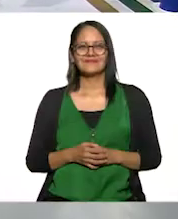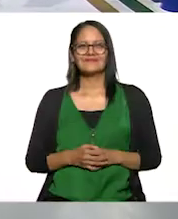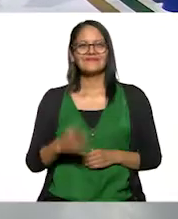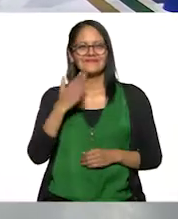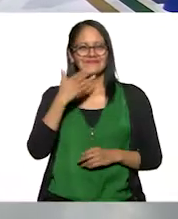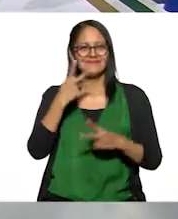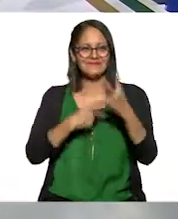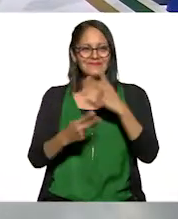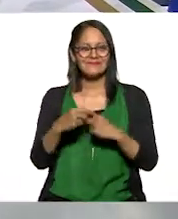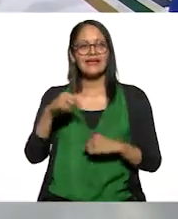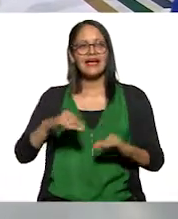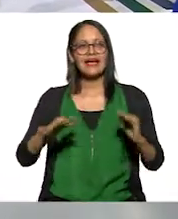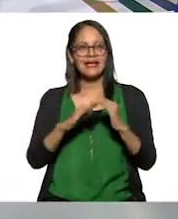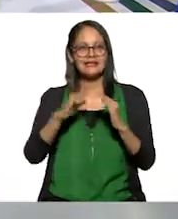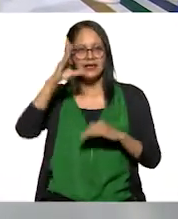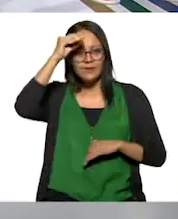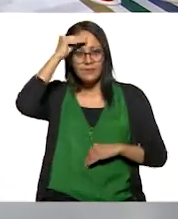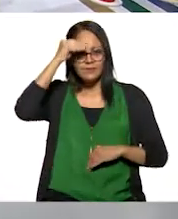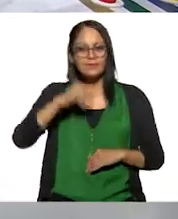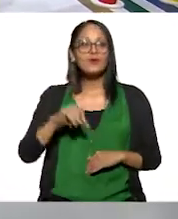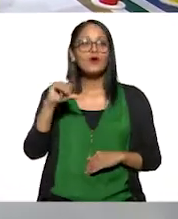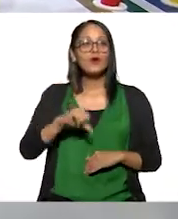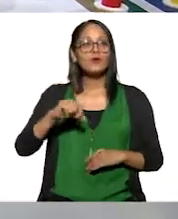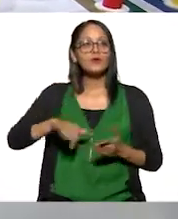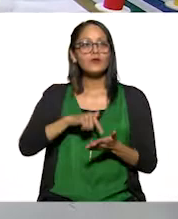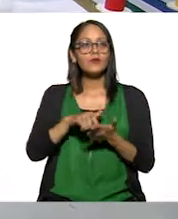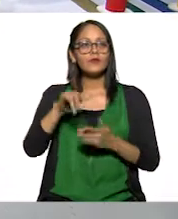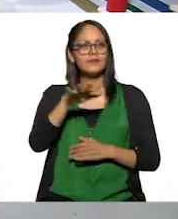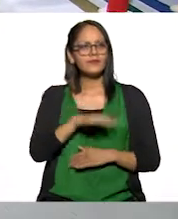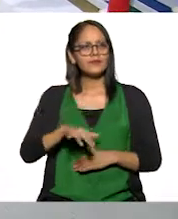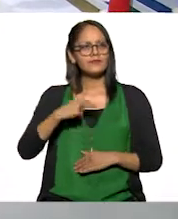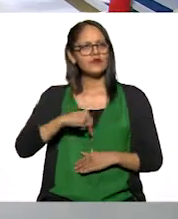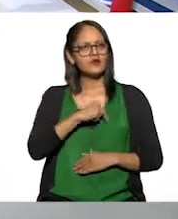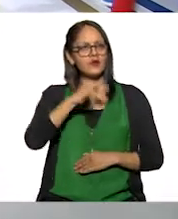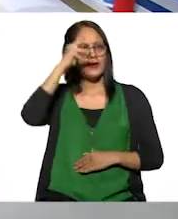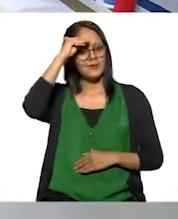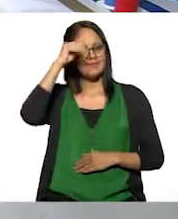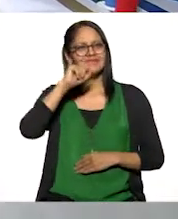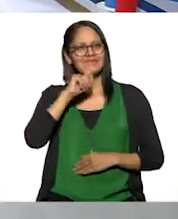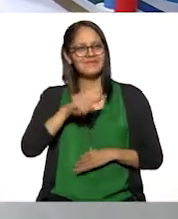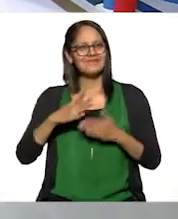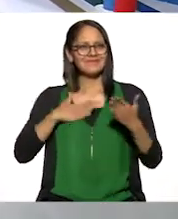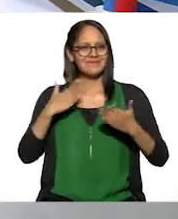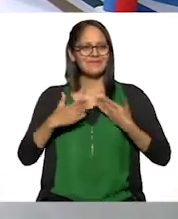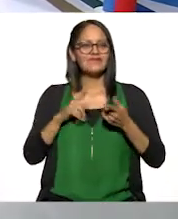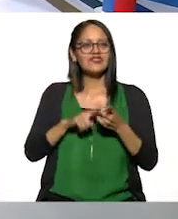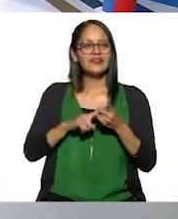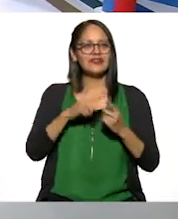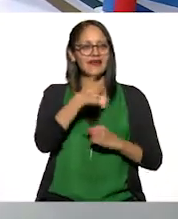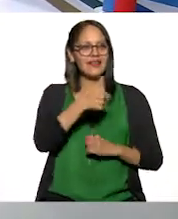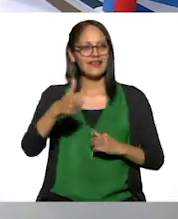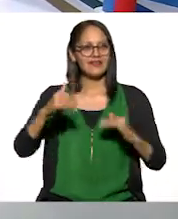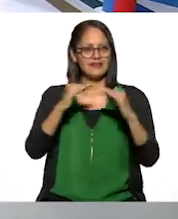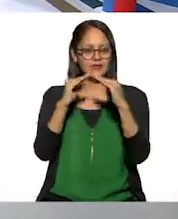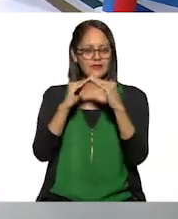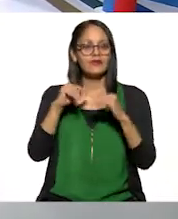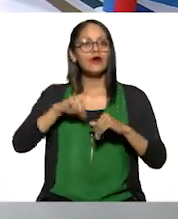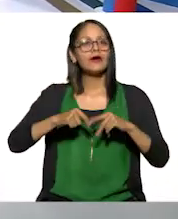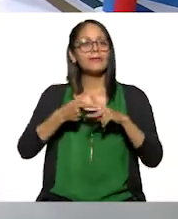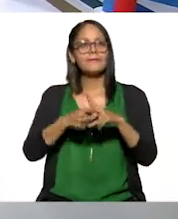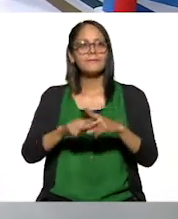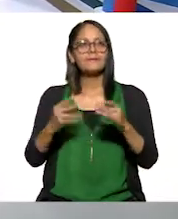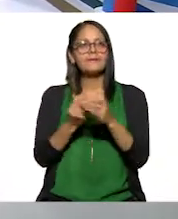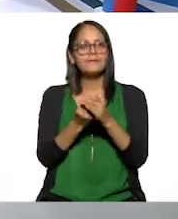Bienvenidas y bienvenidos a Aprende en Casa, un espacio en el que vamos a poder aprender y divertirnos desde nuestros hogares. Y hoy estamos iniciando